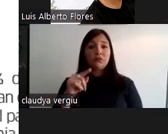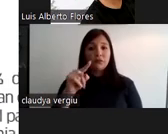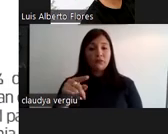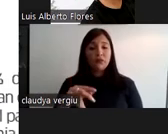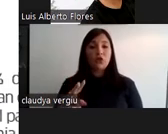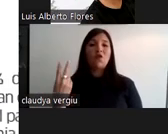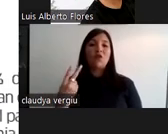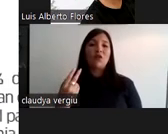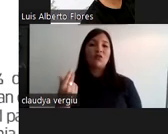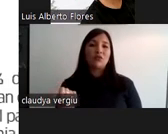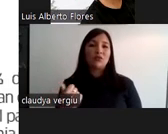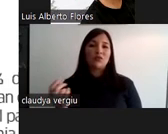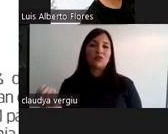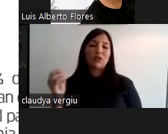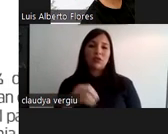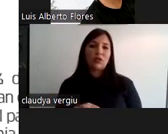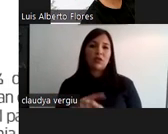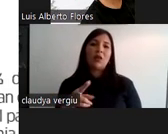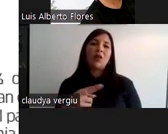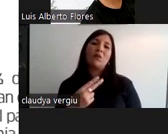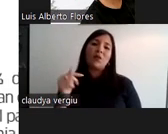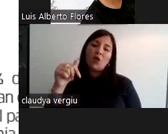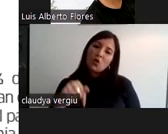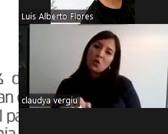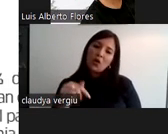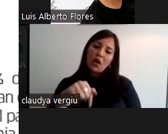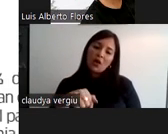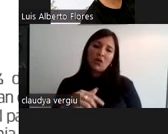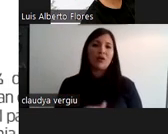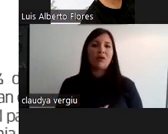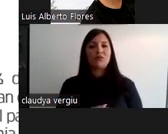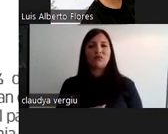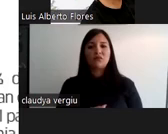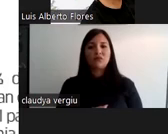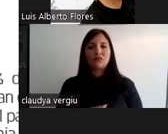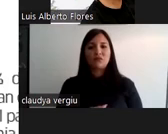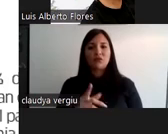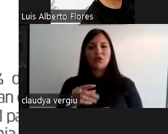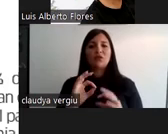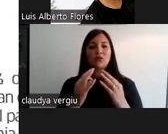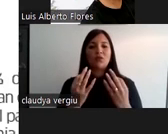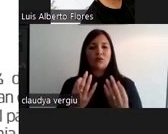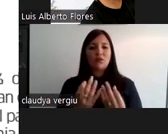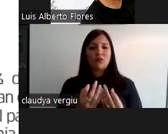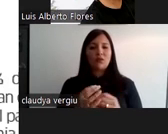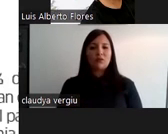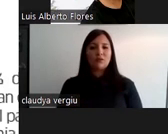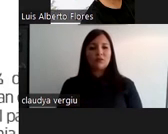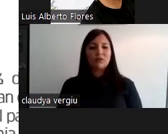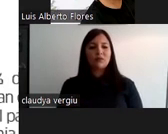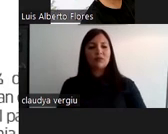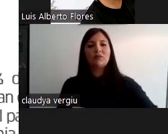valorización que se tiene en el vivir en el hoy en el ahora y disfrutar de los momentos con nuestros familiares o pareja